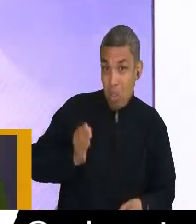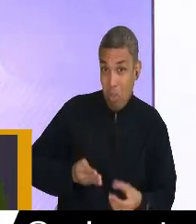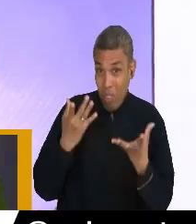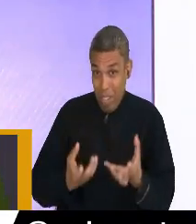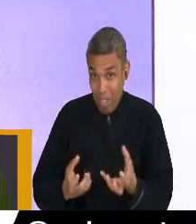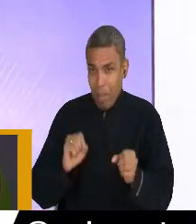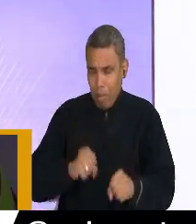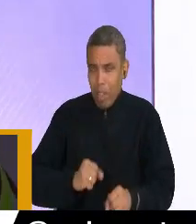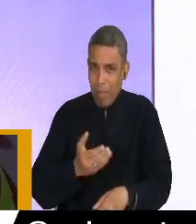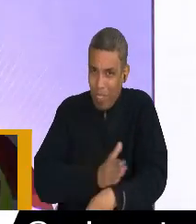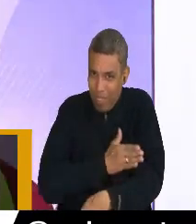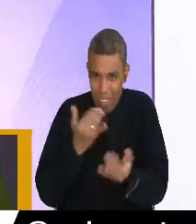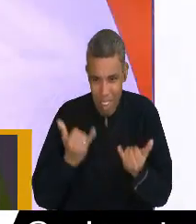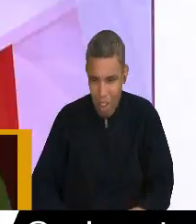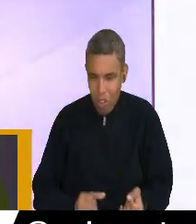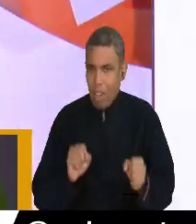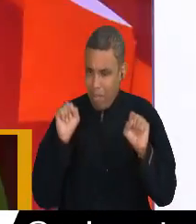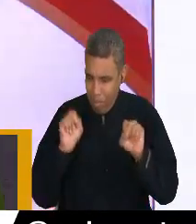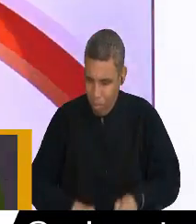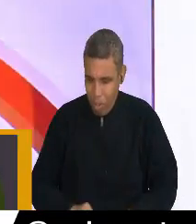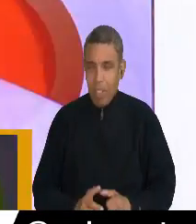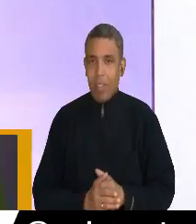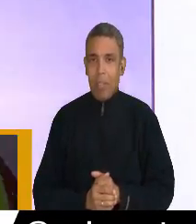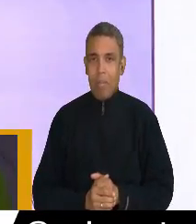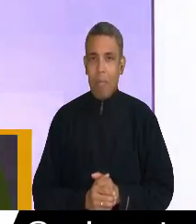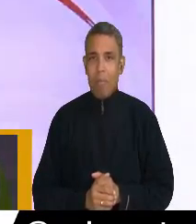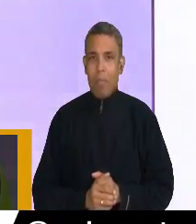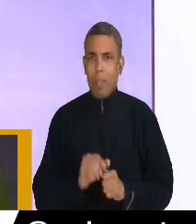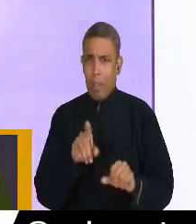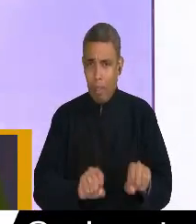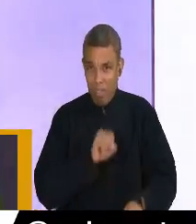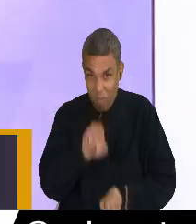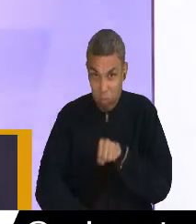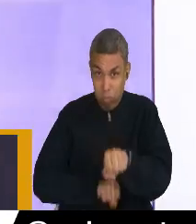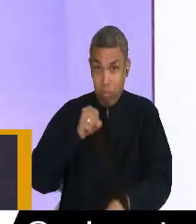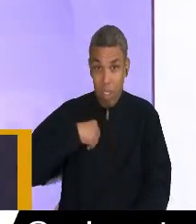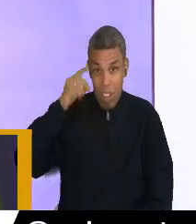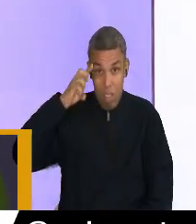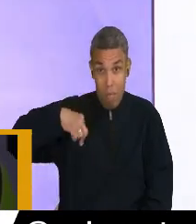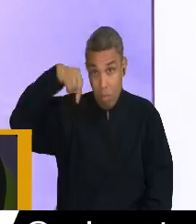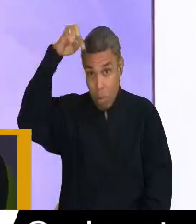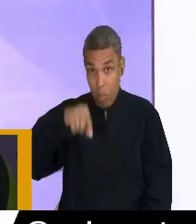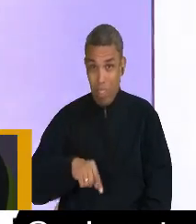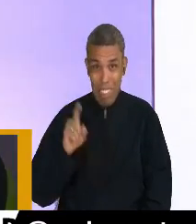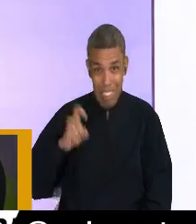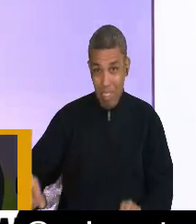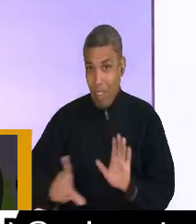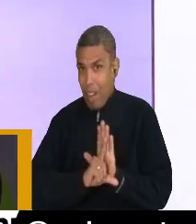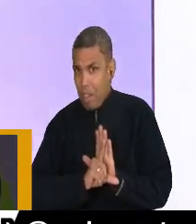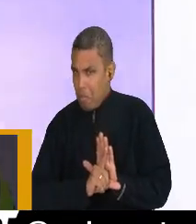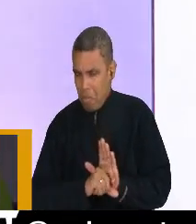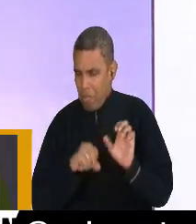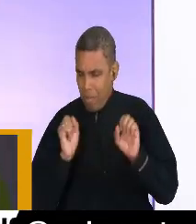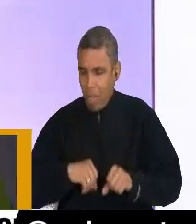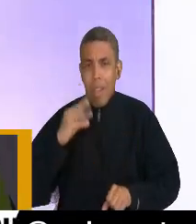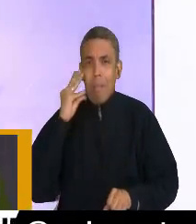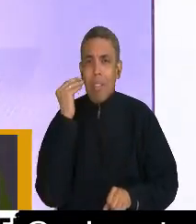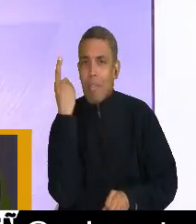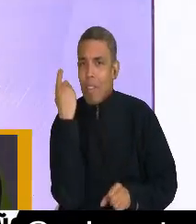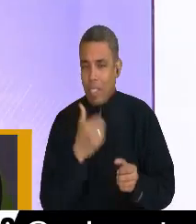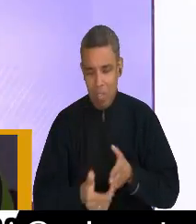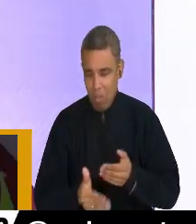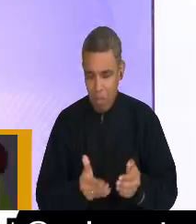cordialmente invitados. No tienen que ser ciclistas profesionales, nosotros con anterioridad y con tiempo los preparamos para que